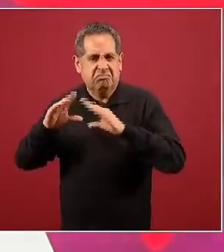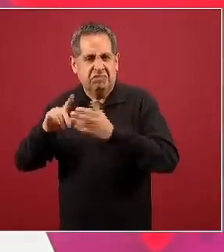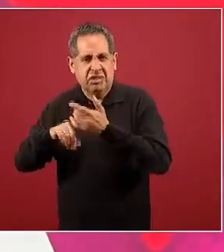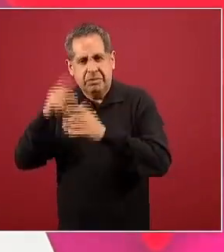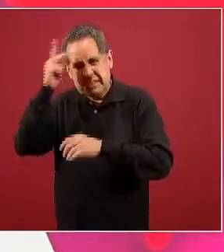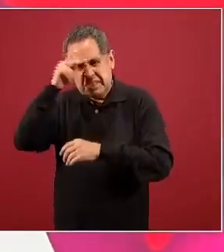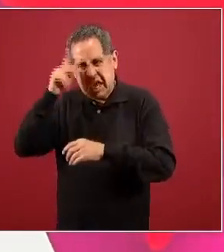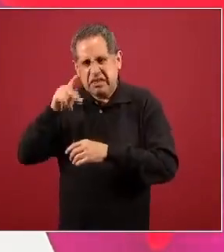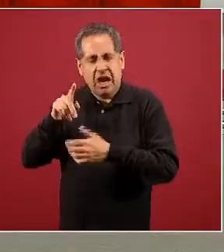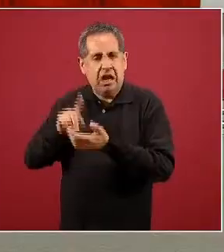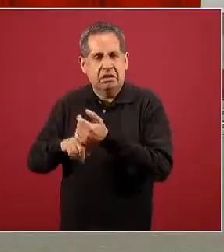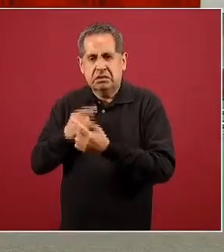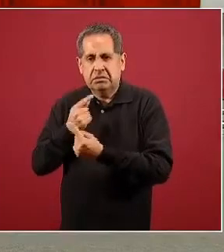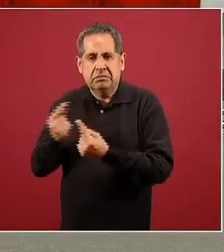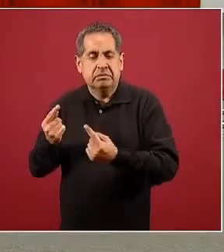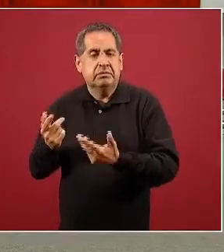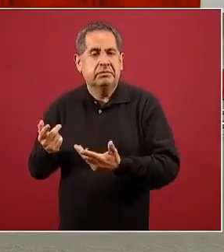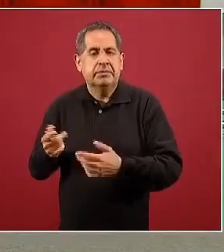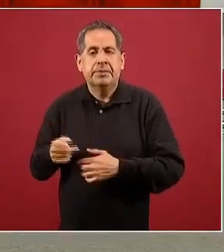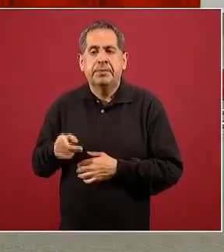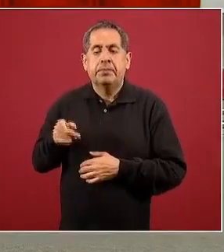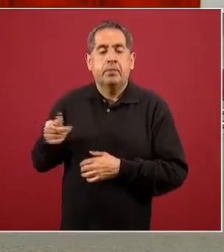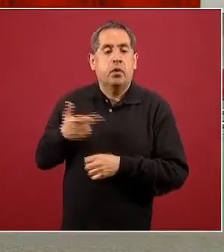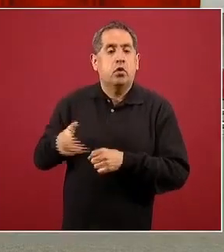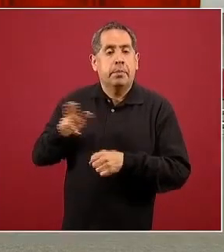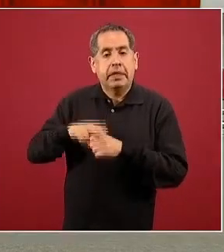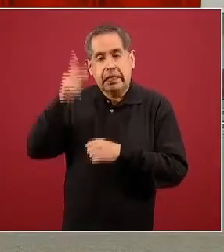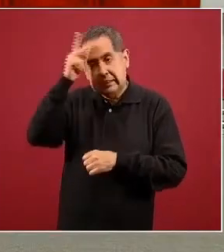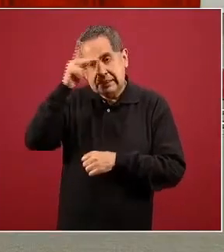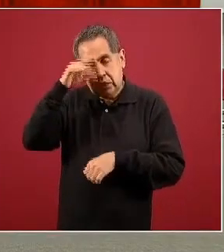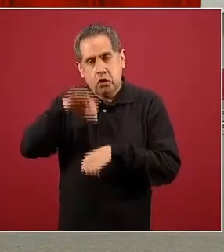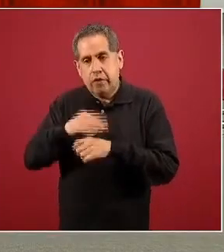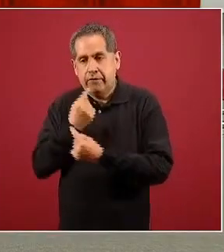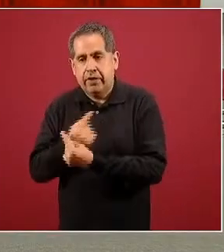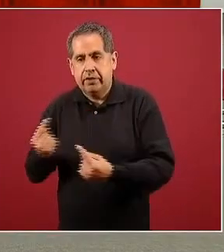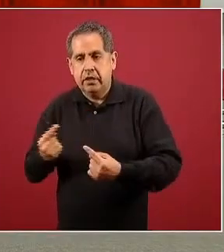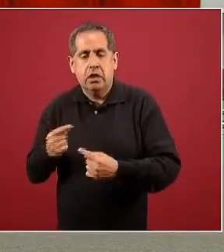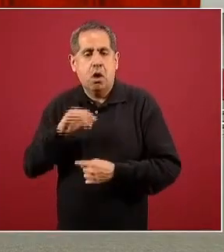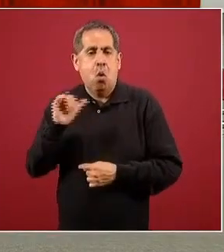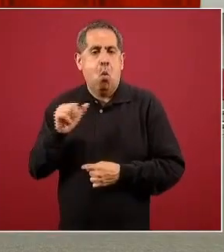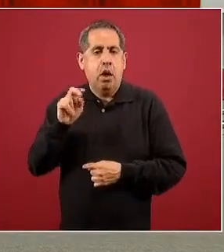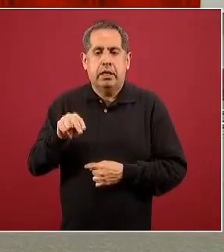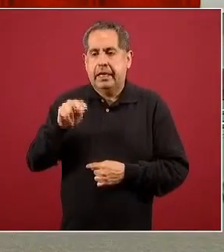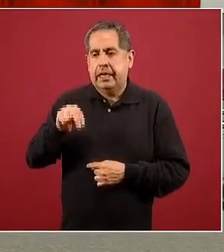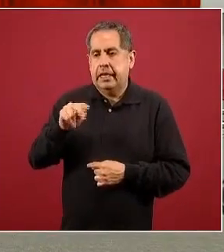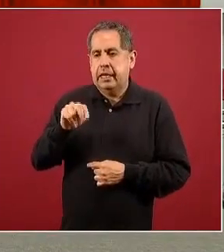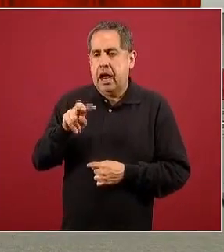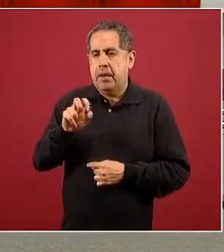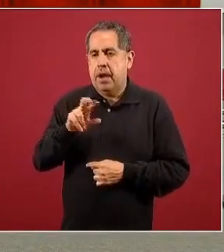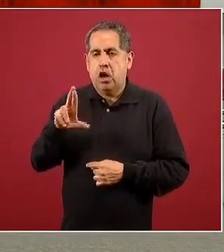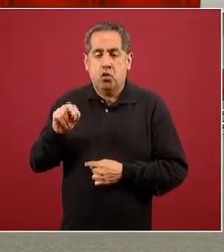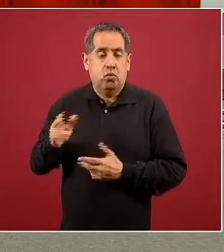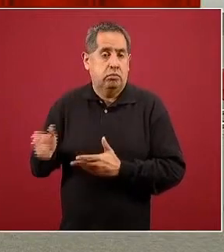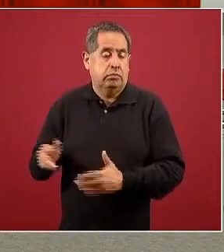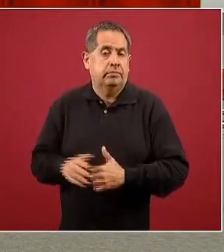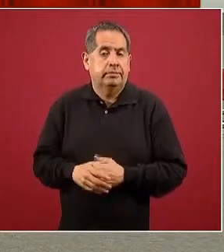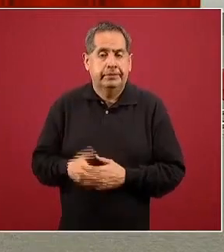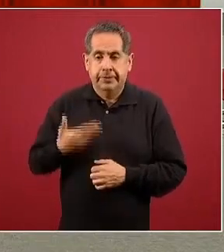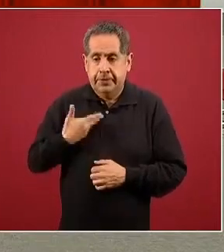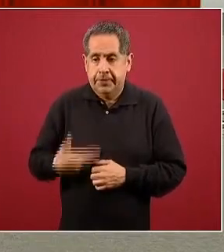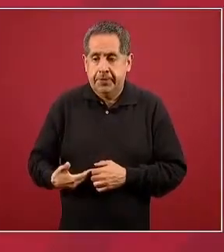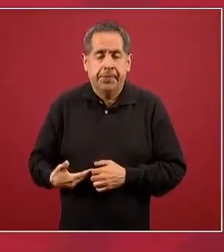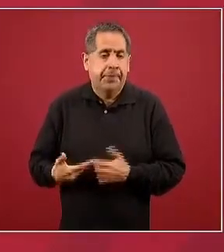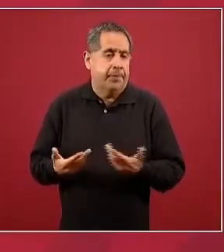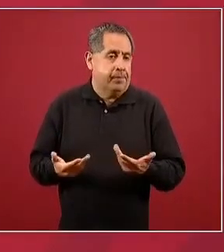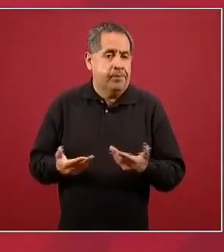general del Hospital Psiquiátrico Infantil Juan N. Navarro, y su